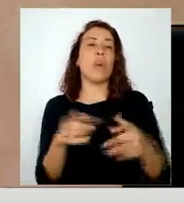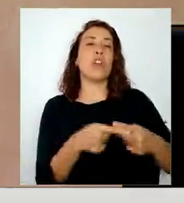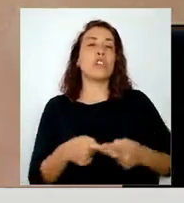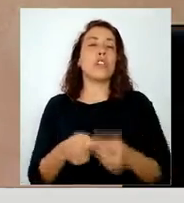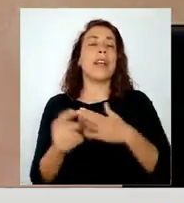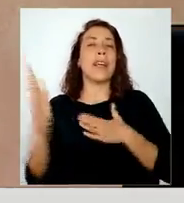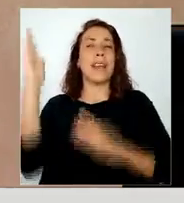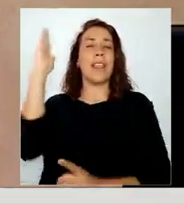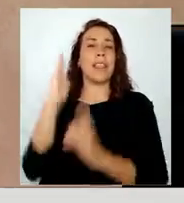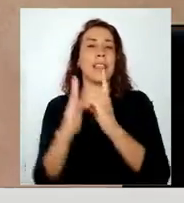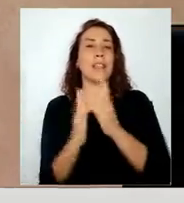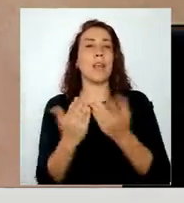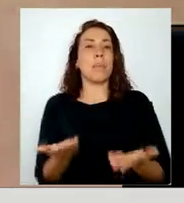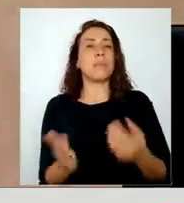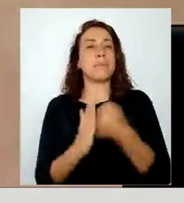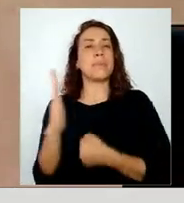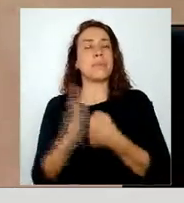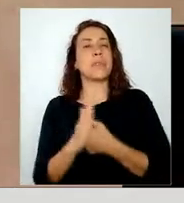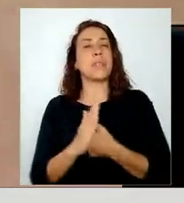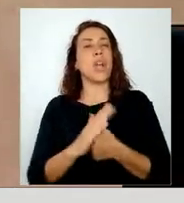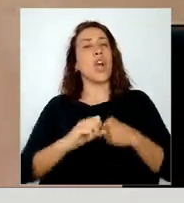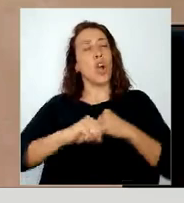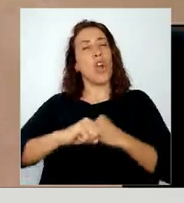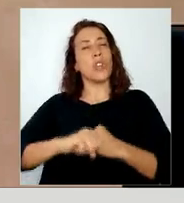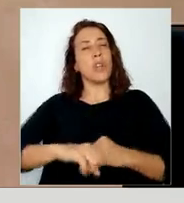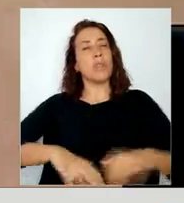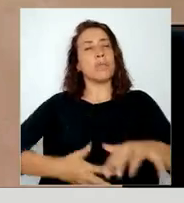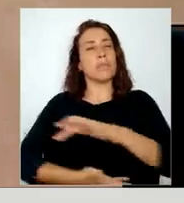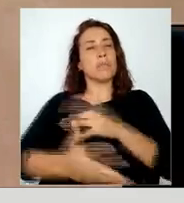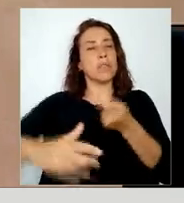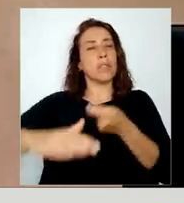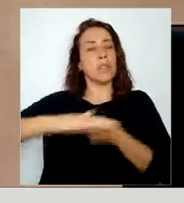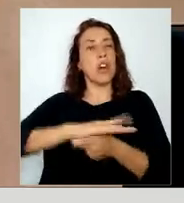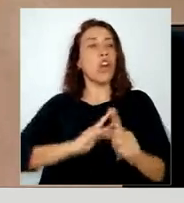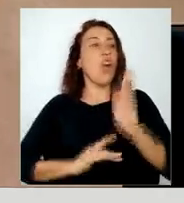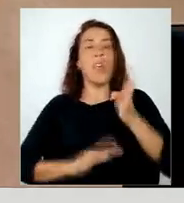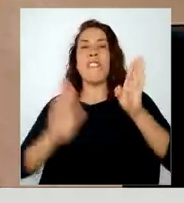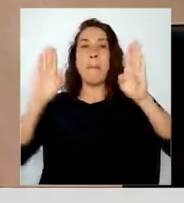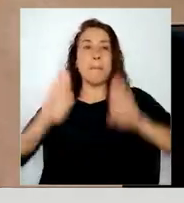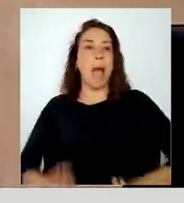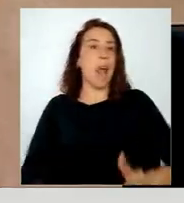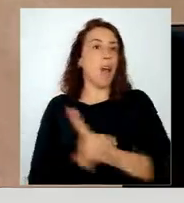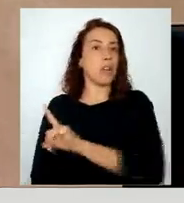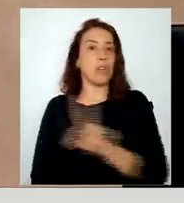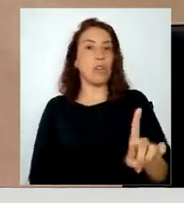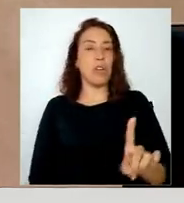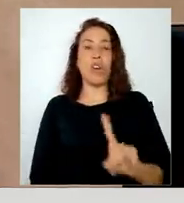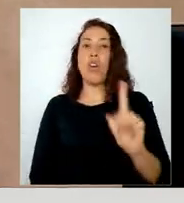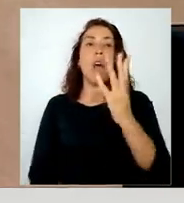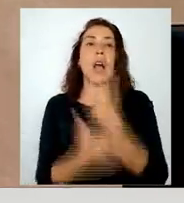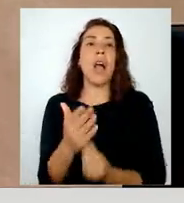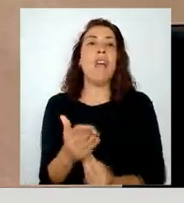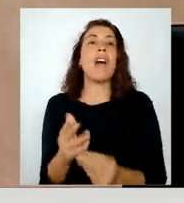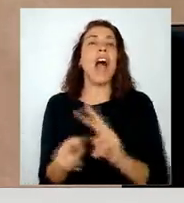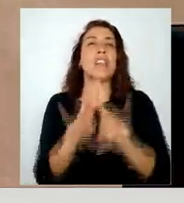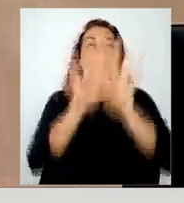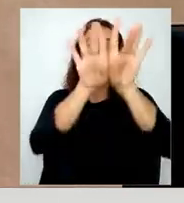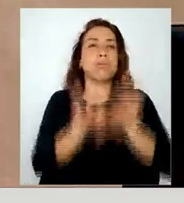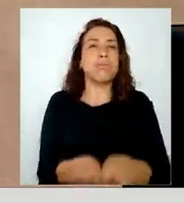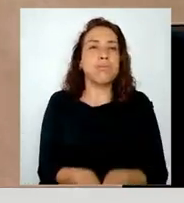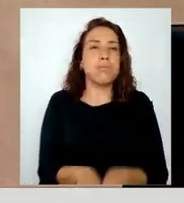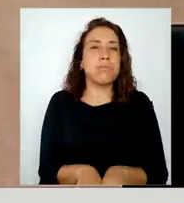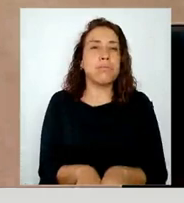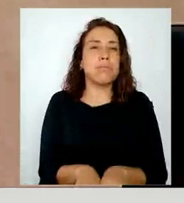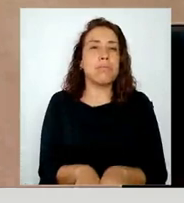la lucha contra la corrupción no debe detenerse nunca presidente no se agota en una reacción temperamental